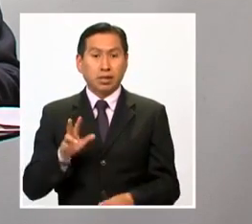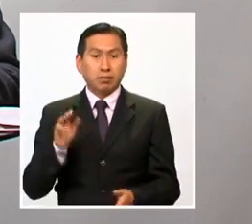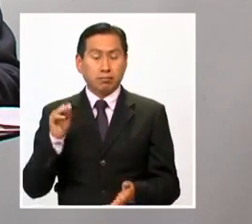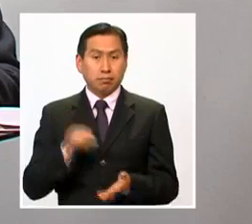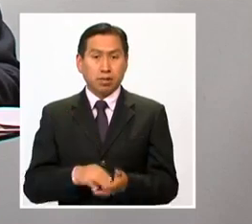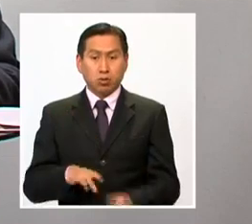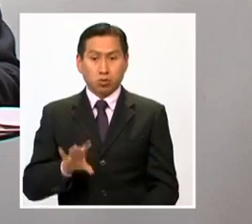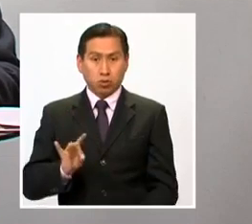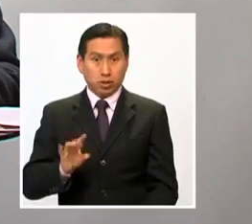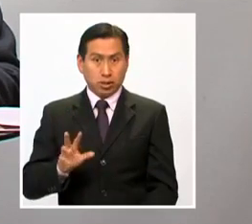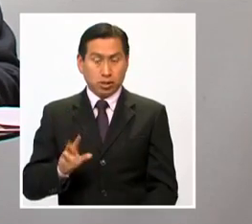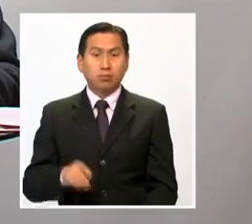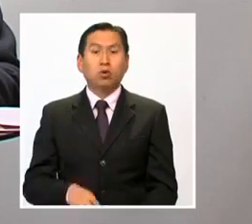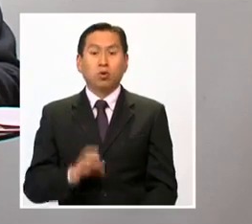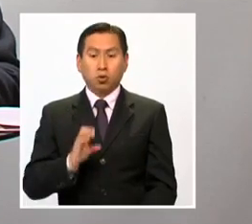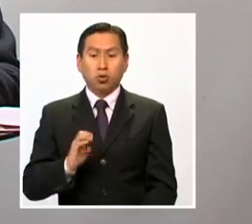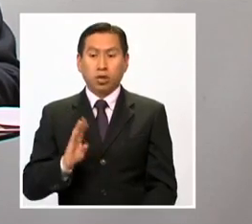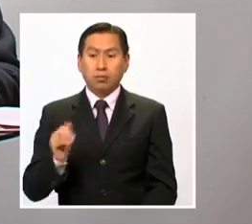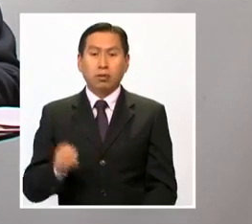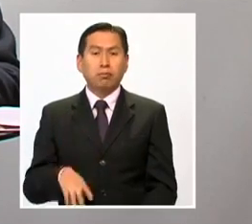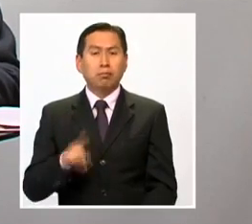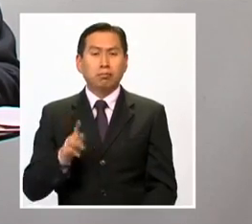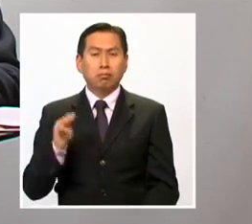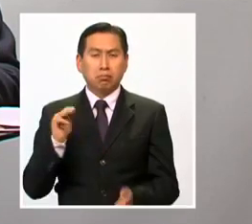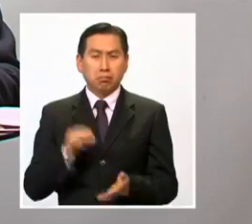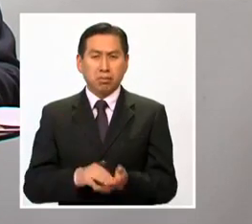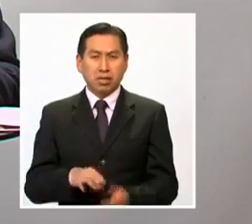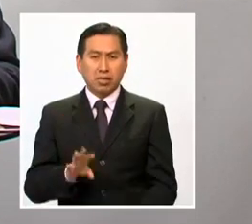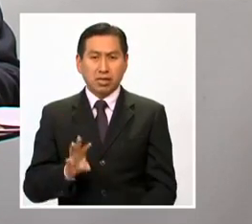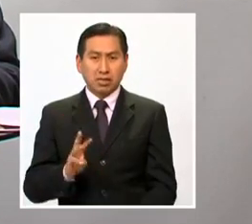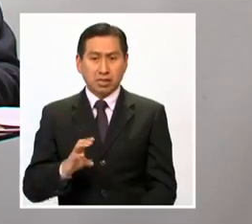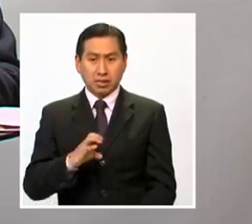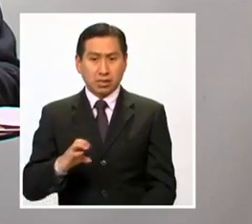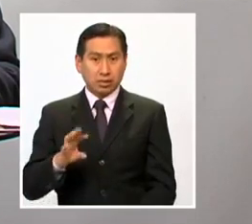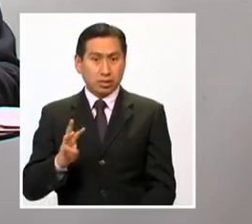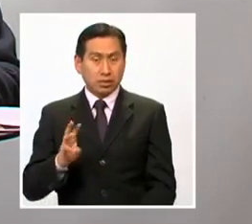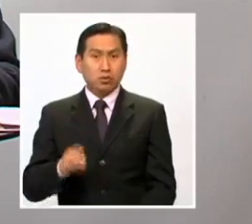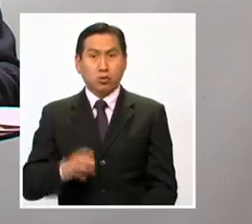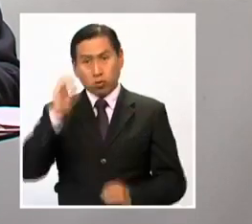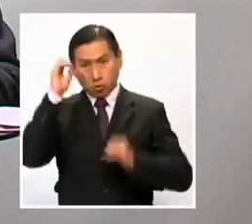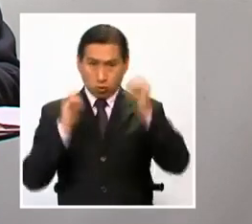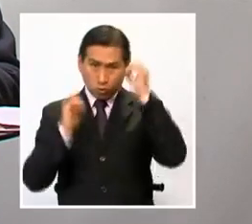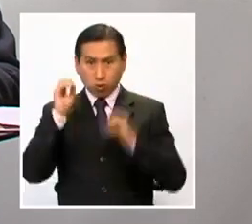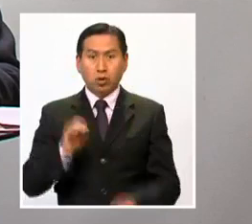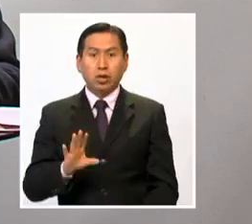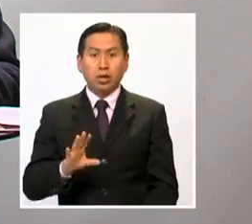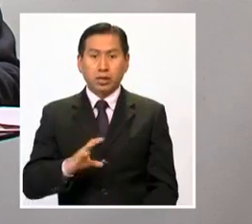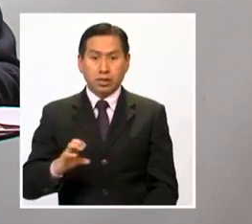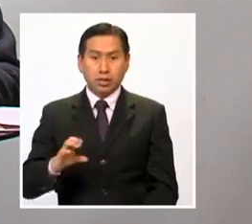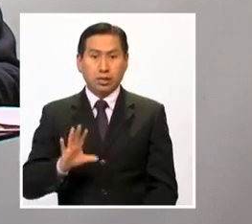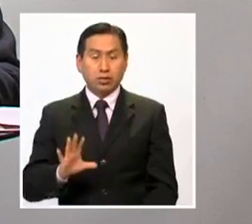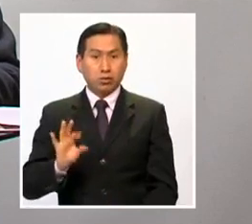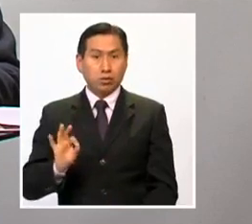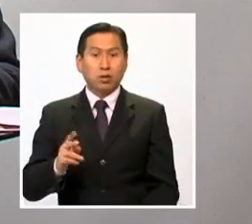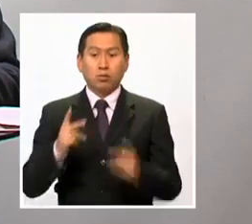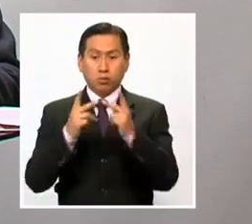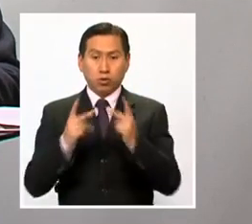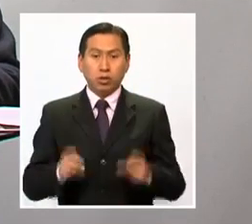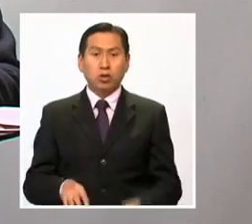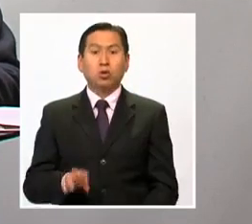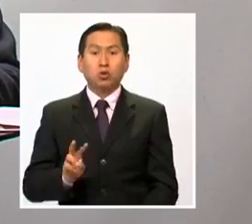83 cochabamba mil 606 oruro 559 potosí